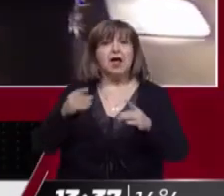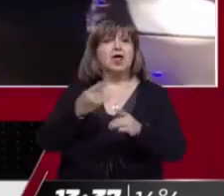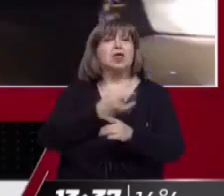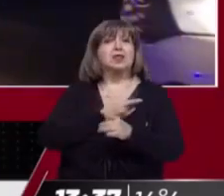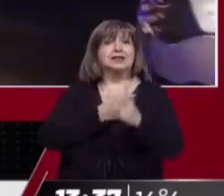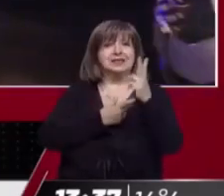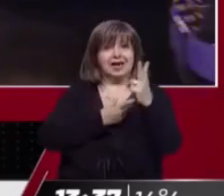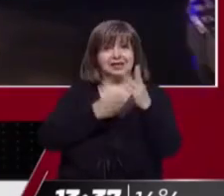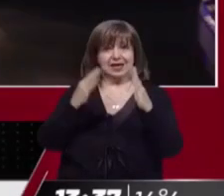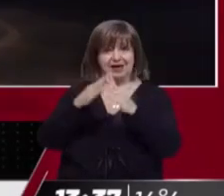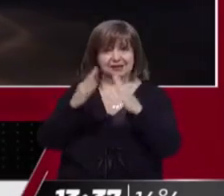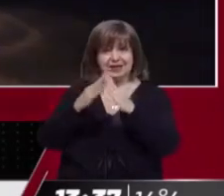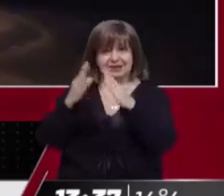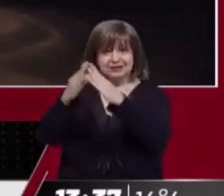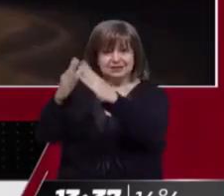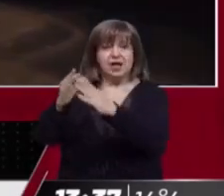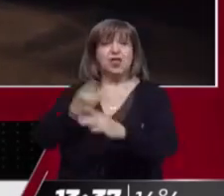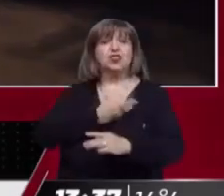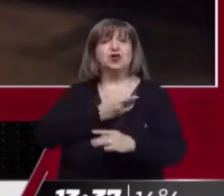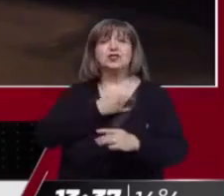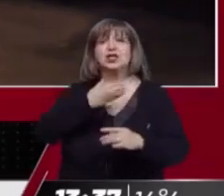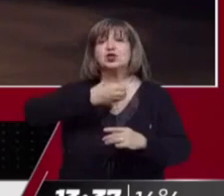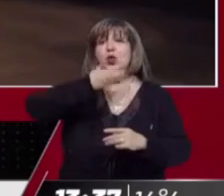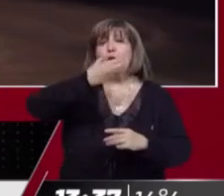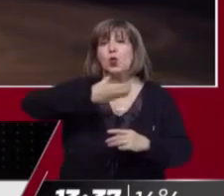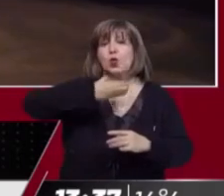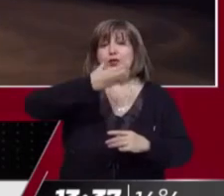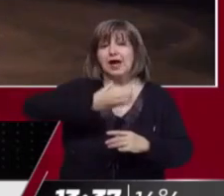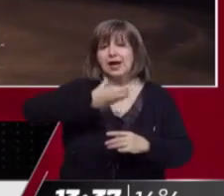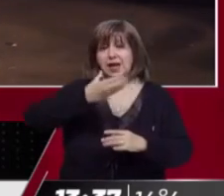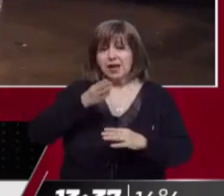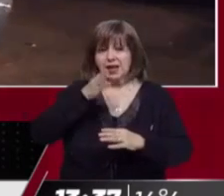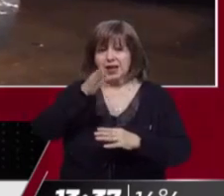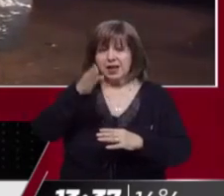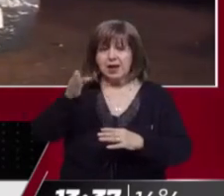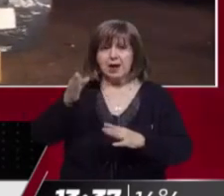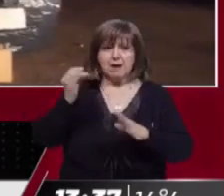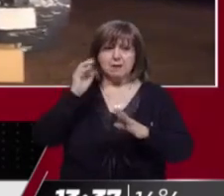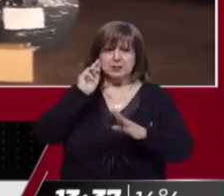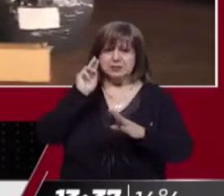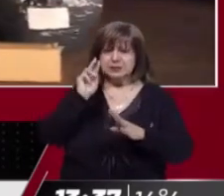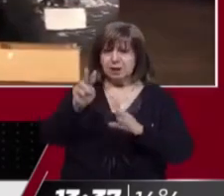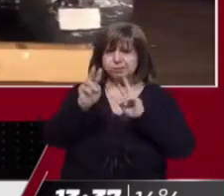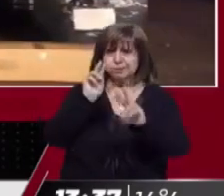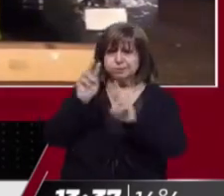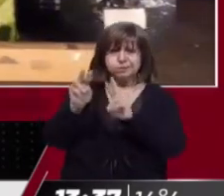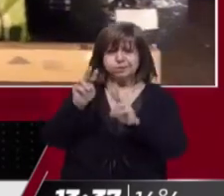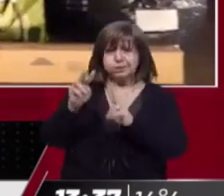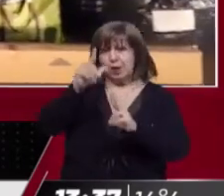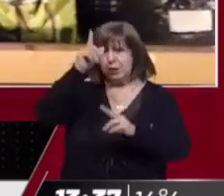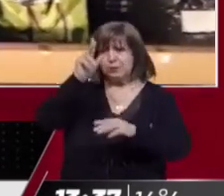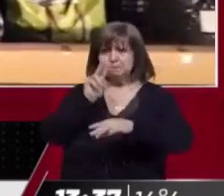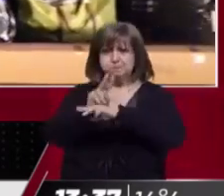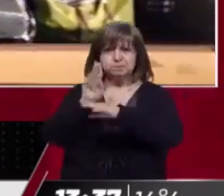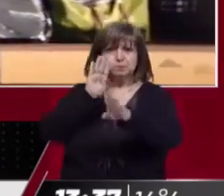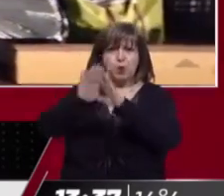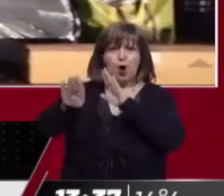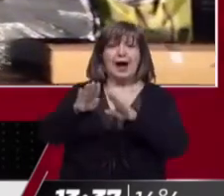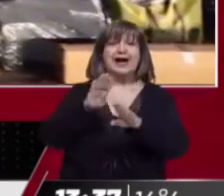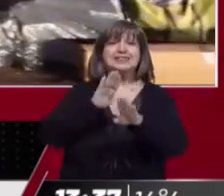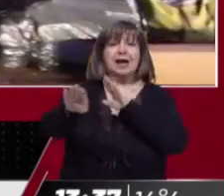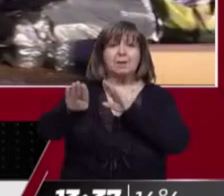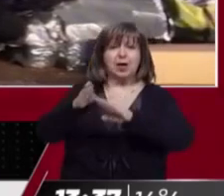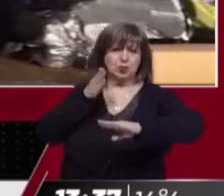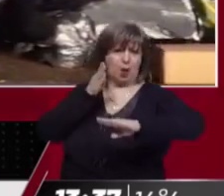en las últimas horas en el departamento de Tunuyán, que ha dejado también en vista lo que ha sido esta situación que se viene dando. Estos tres